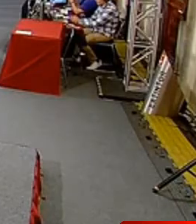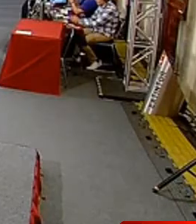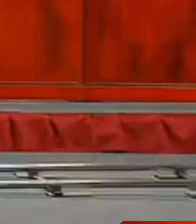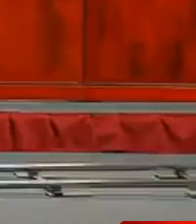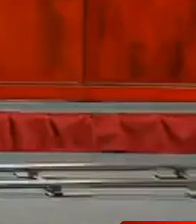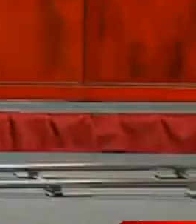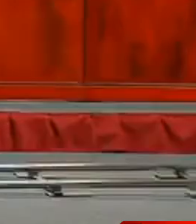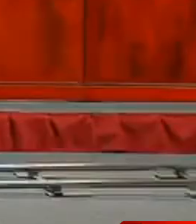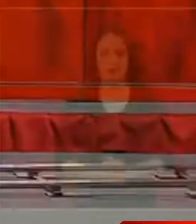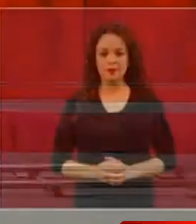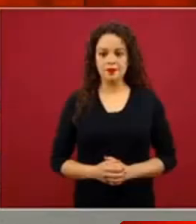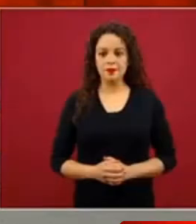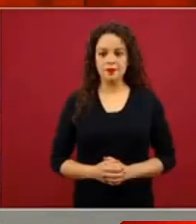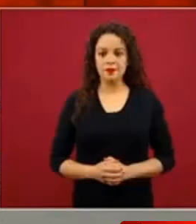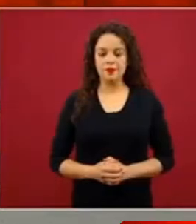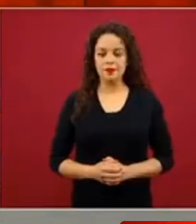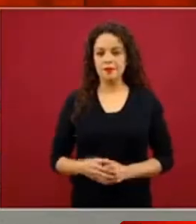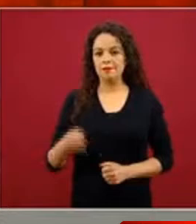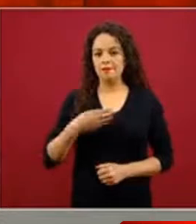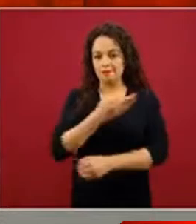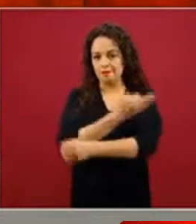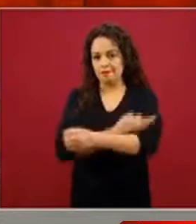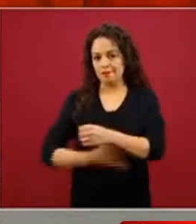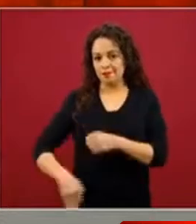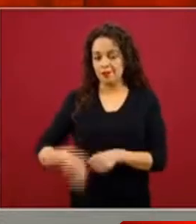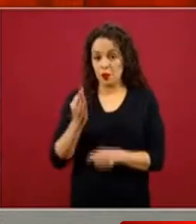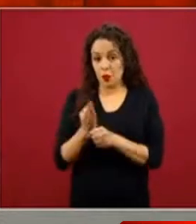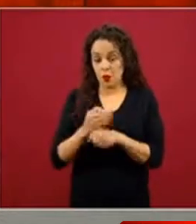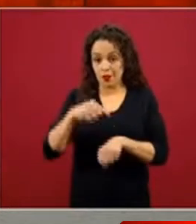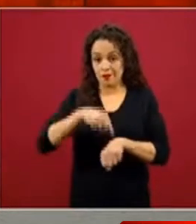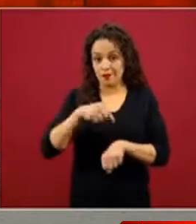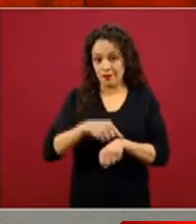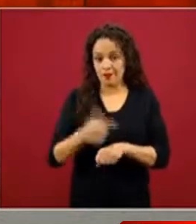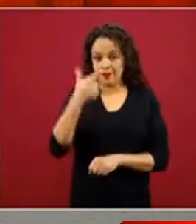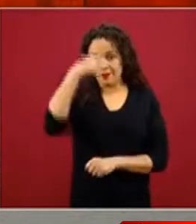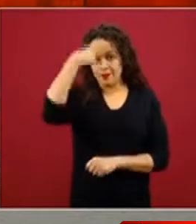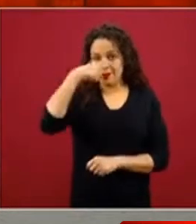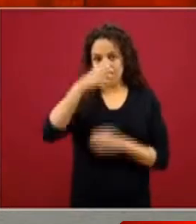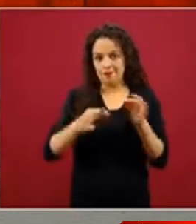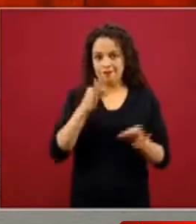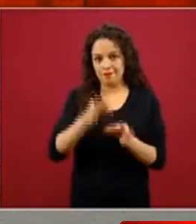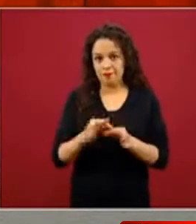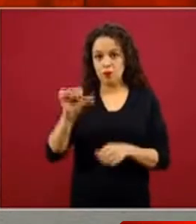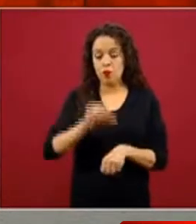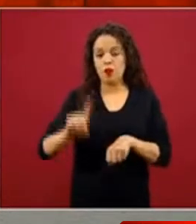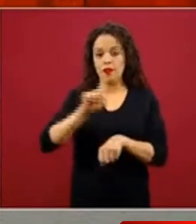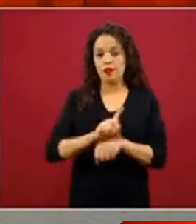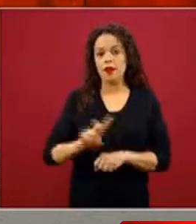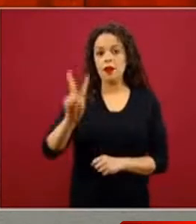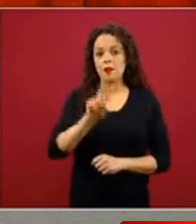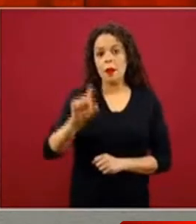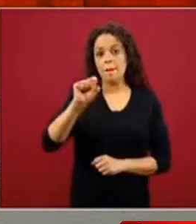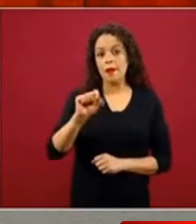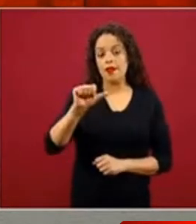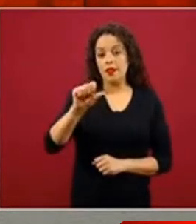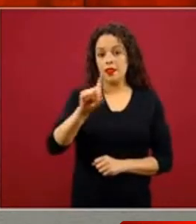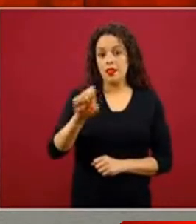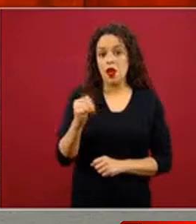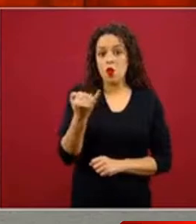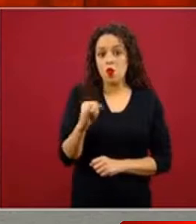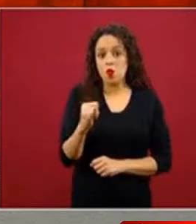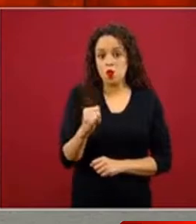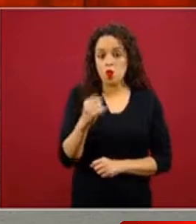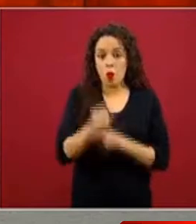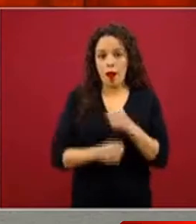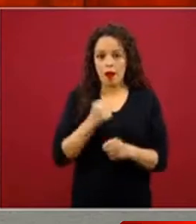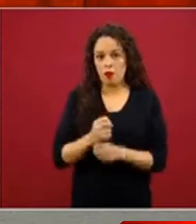Muy buenas tardes, son las 19 horas del viernes 26 de junio del año 2020.